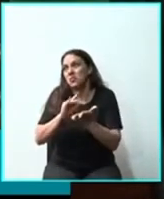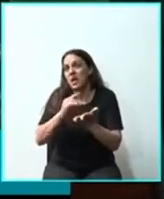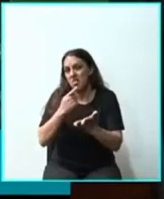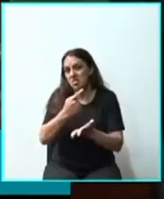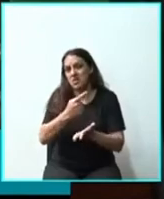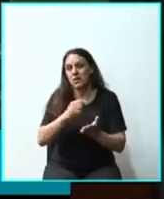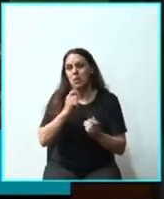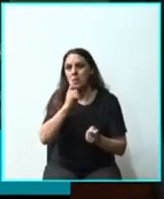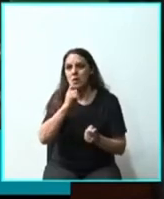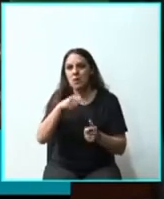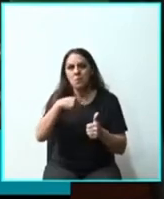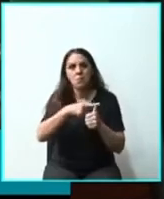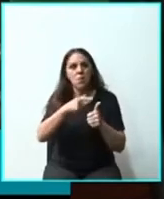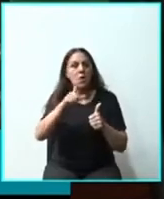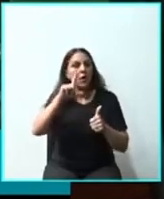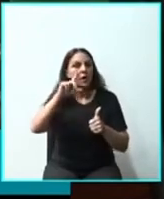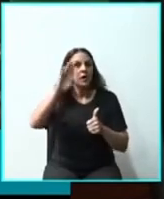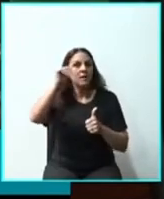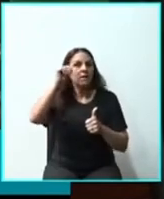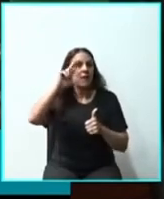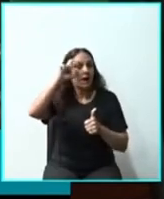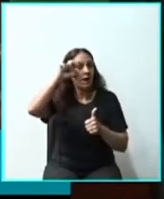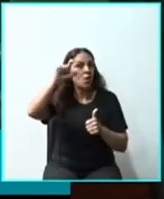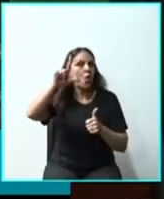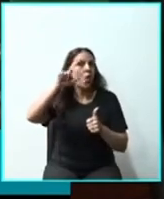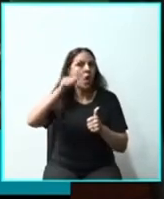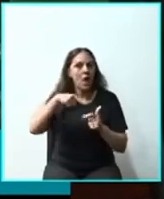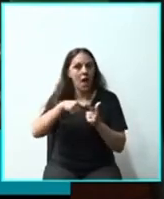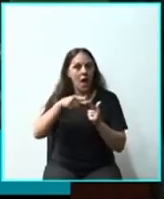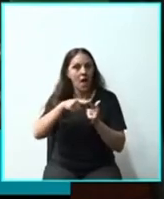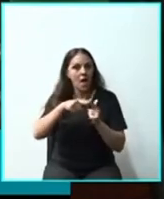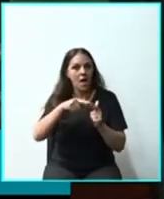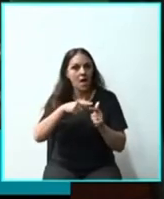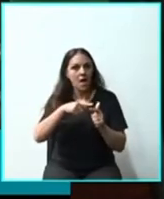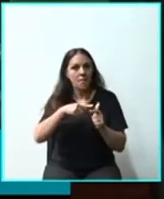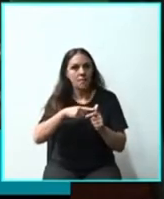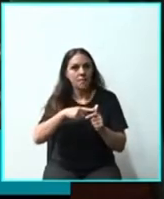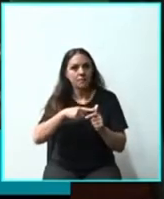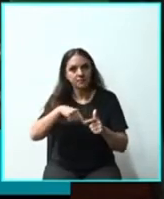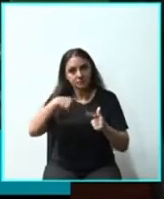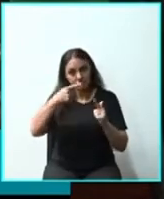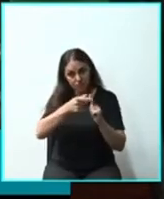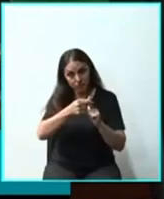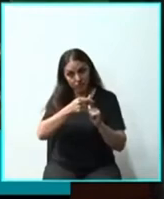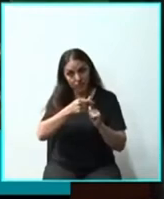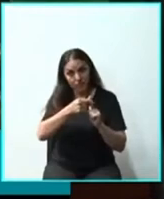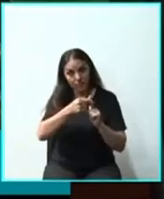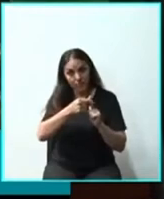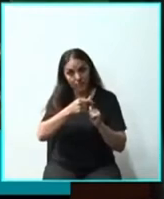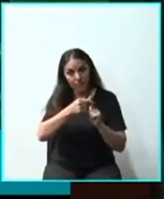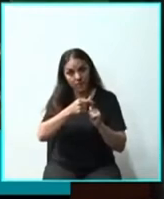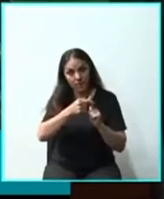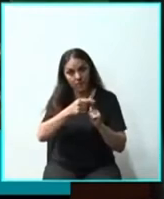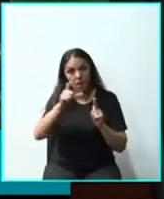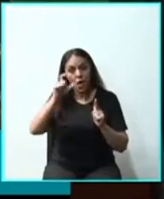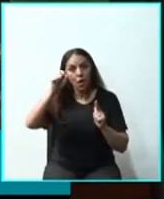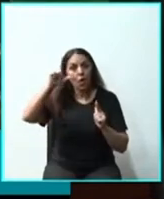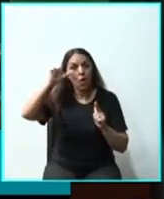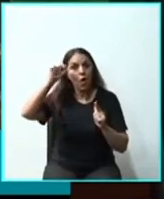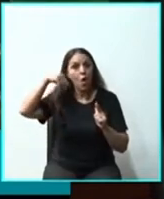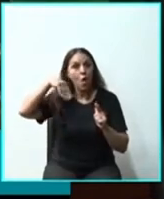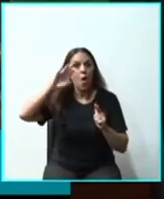Guillermo Ibarrola, un pedido de captura desde Bahía Blanca, y después está el de Leo Colombo Viña,